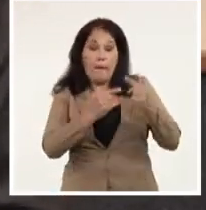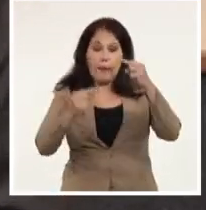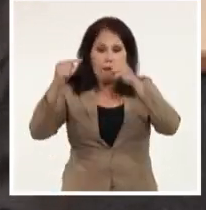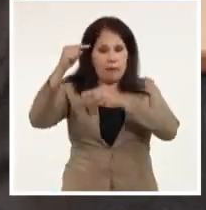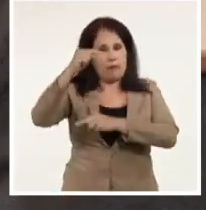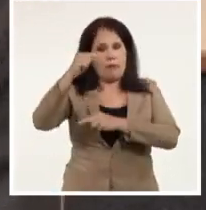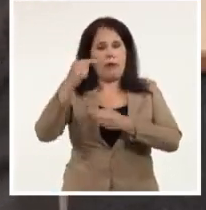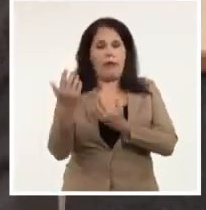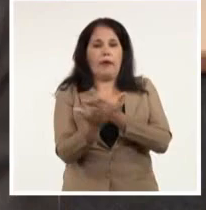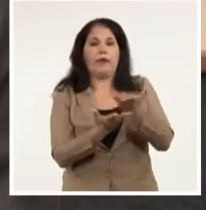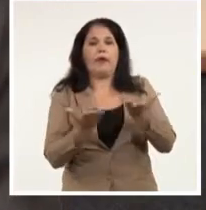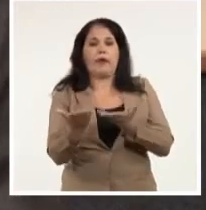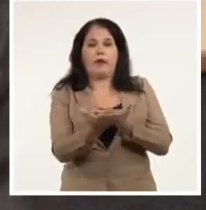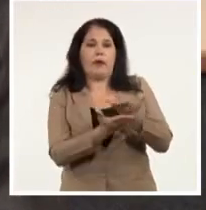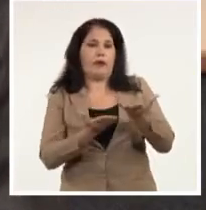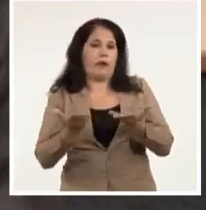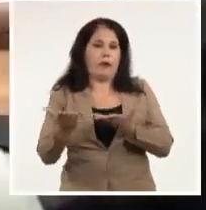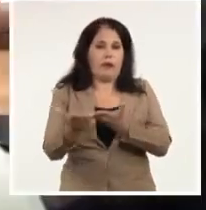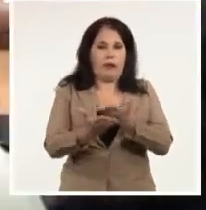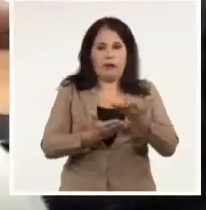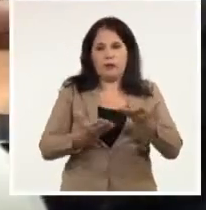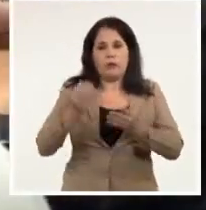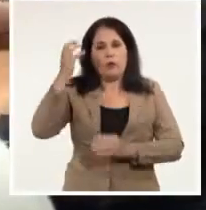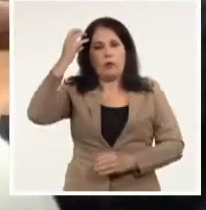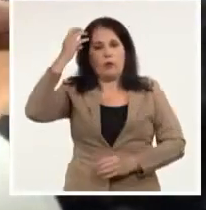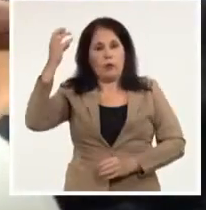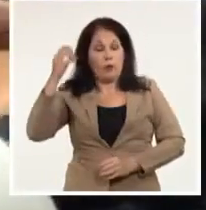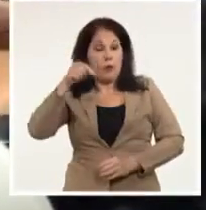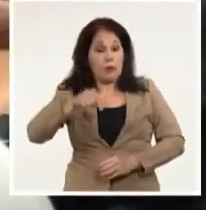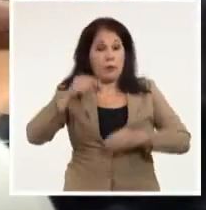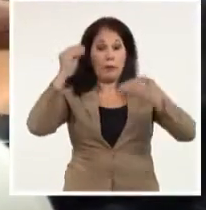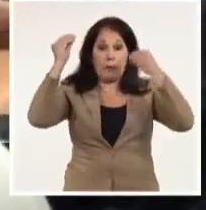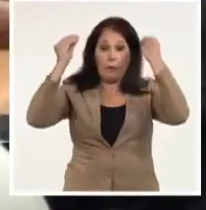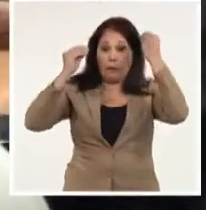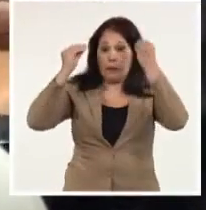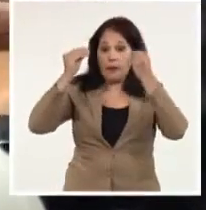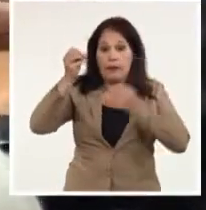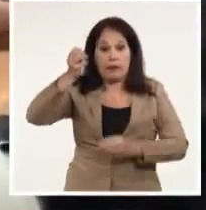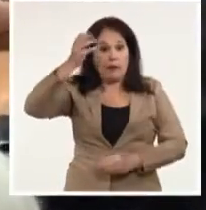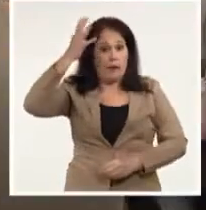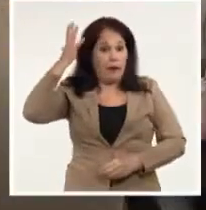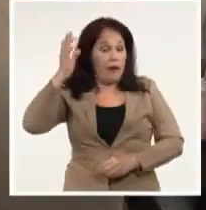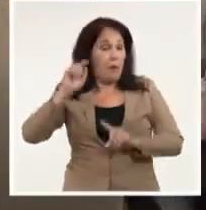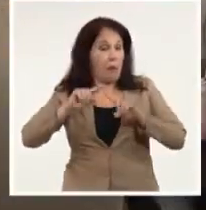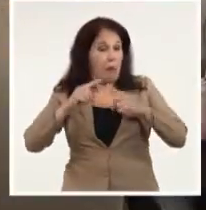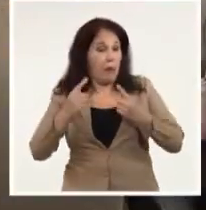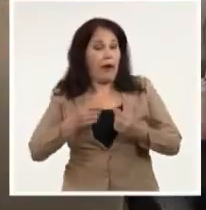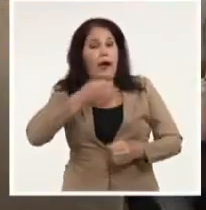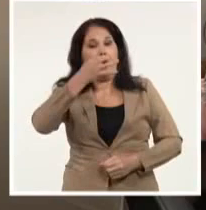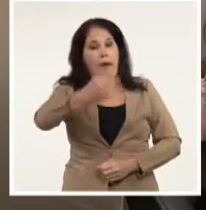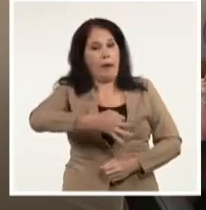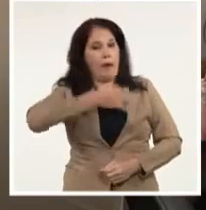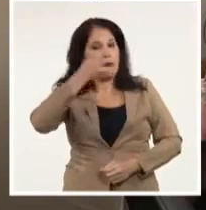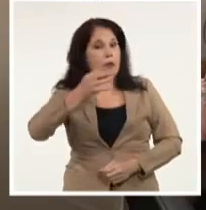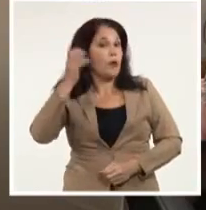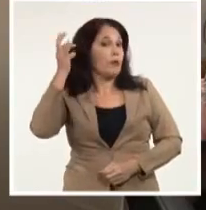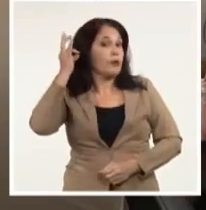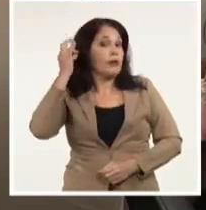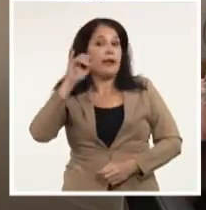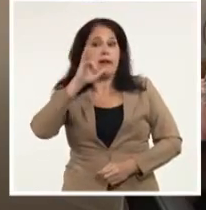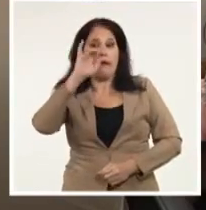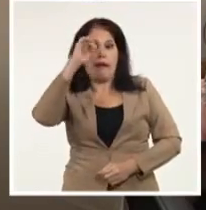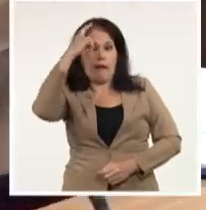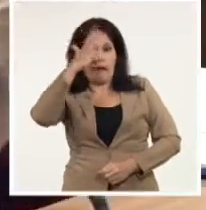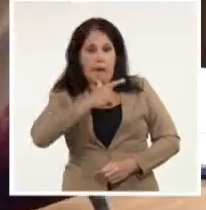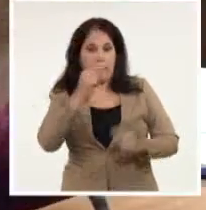de la gestión del gobierno? Una reflexión del jefe de Estado motivada tras la exposición de la doctora Ileana Morales